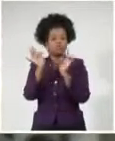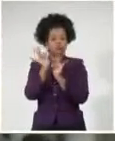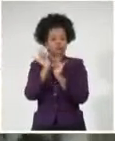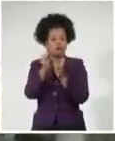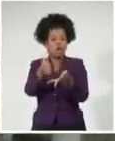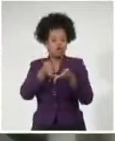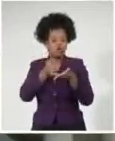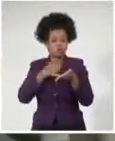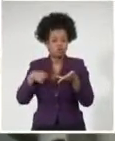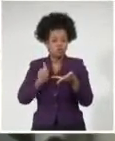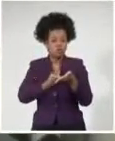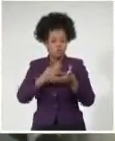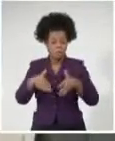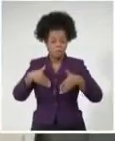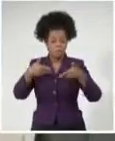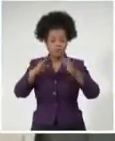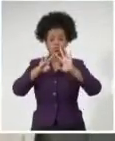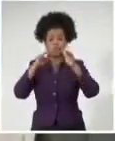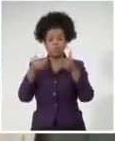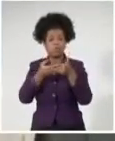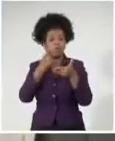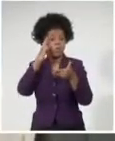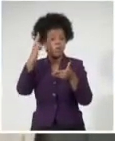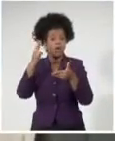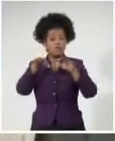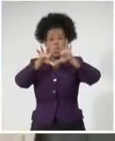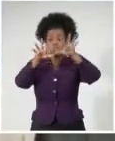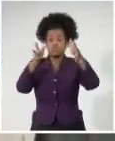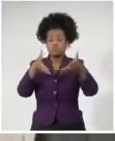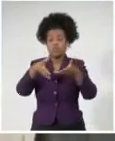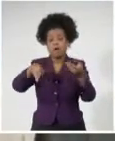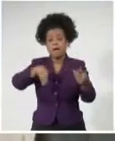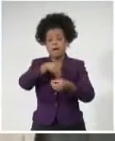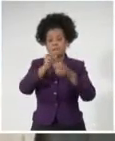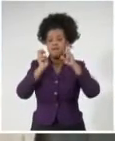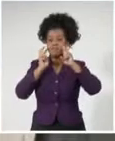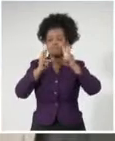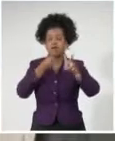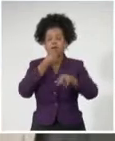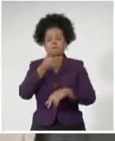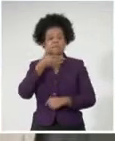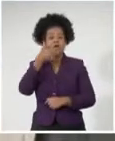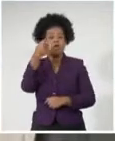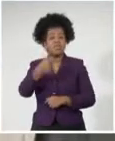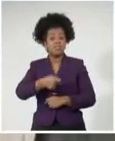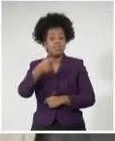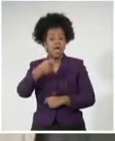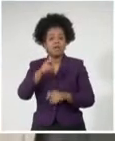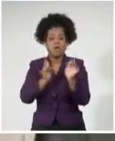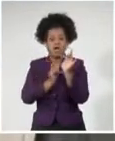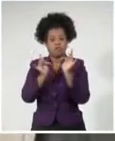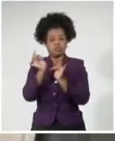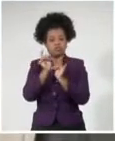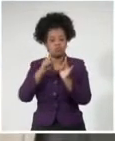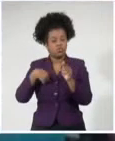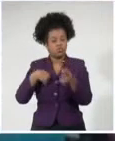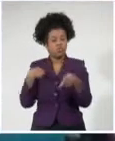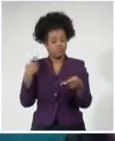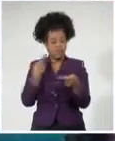todos, recordamos que el mundo cambia y la vida de todos mejora solo si ponemos a disposición de los